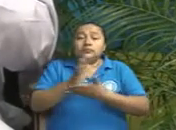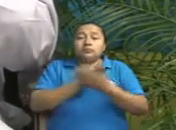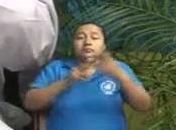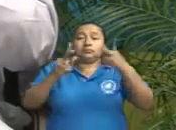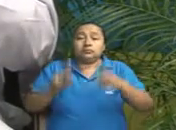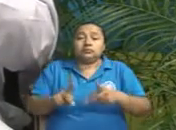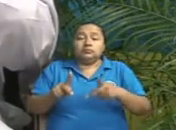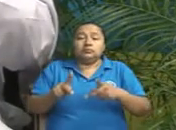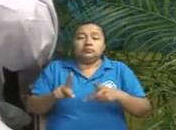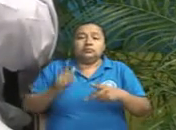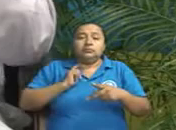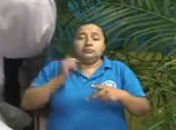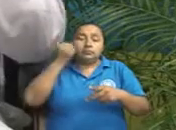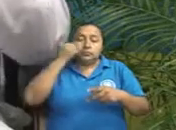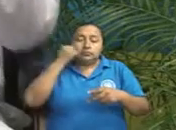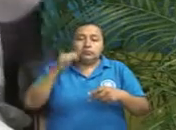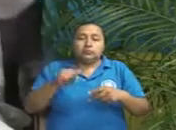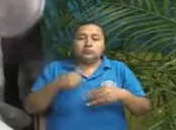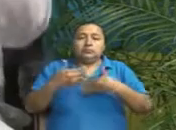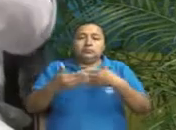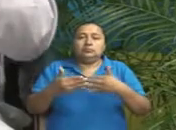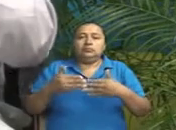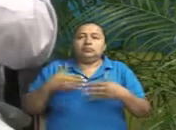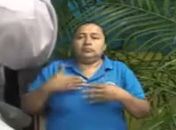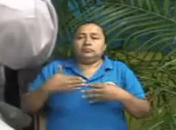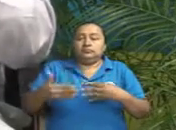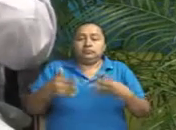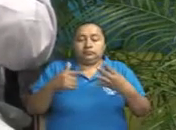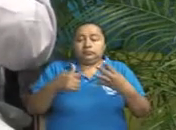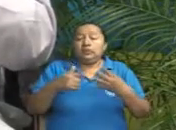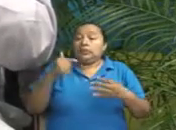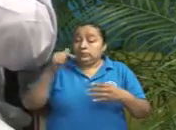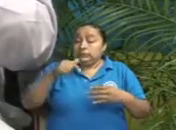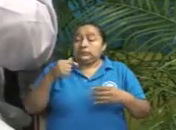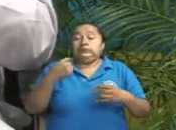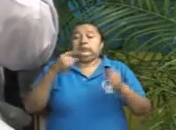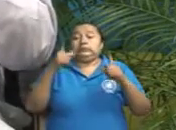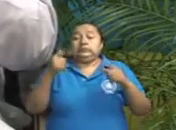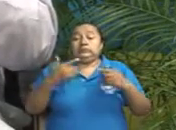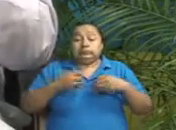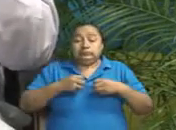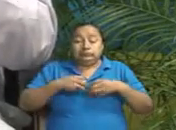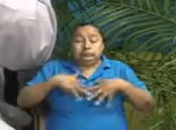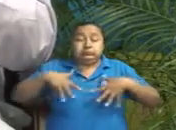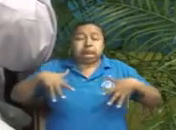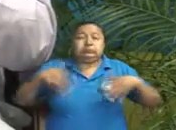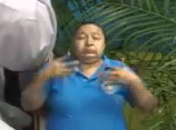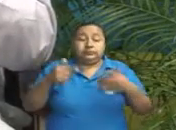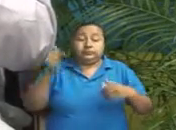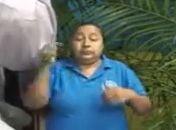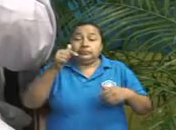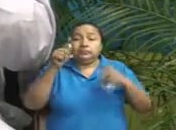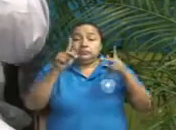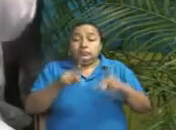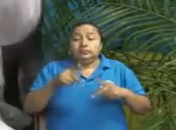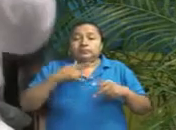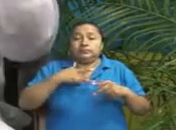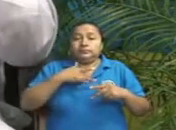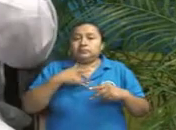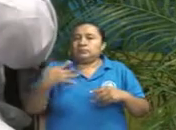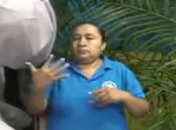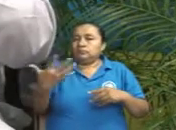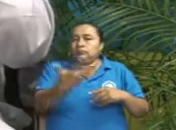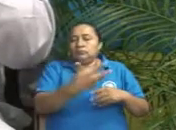pacientes que se detectan son incluso en estadios un poco avanzados. Y es ahí donde este tipo de pacientes requieren de todas